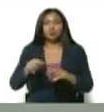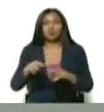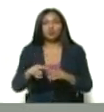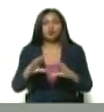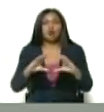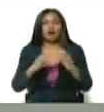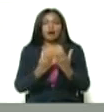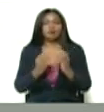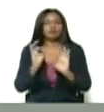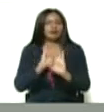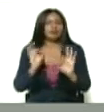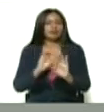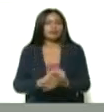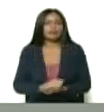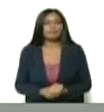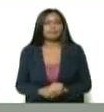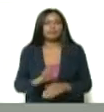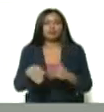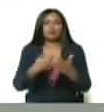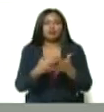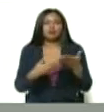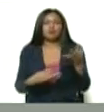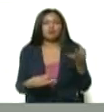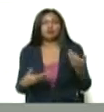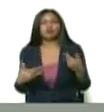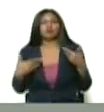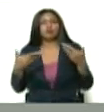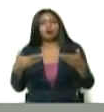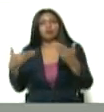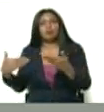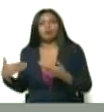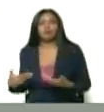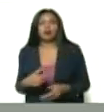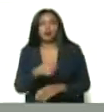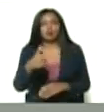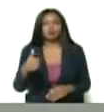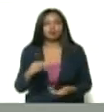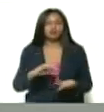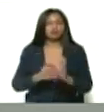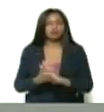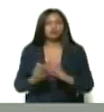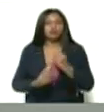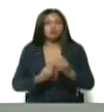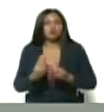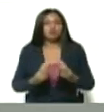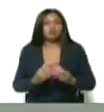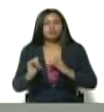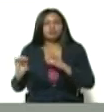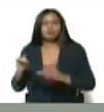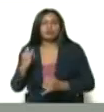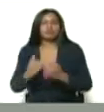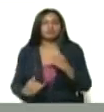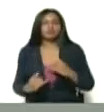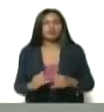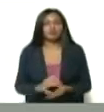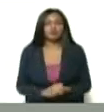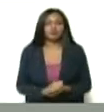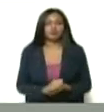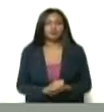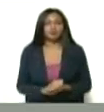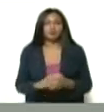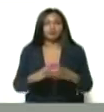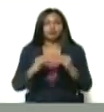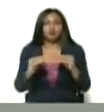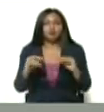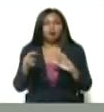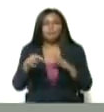clase. Esa es la propuesta que estamos llevando. ¿Y cómo hacemos para que terminen toda su